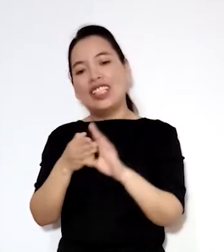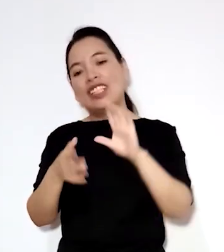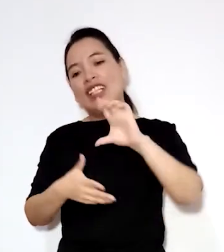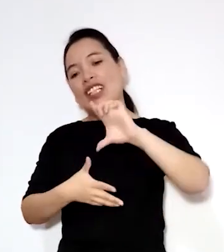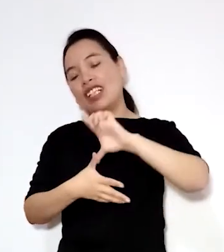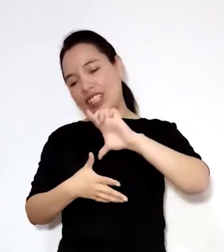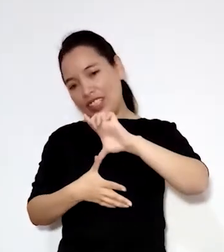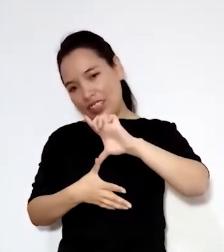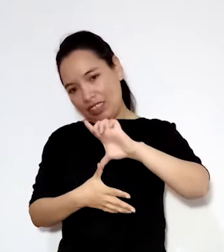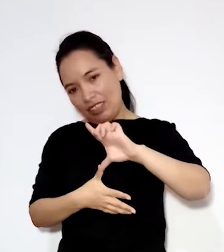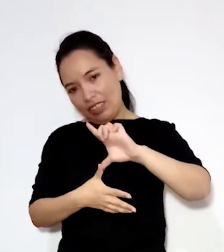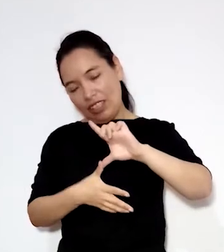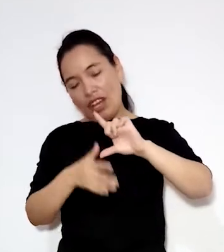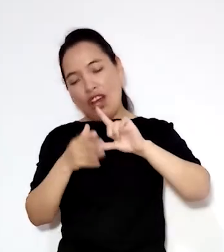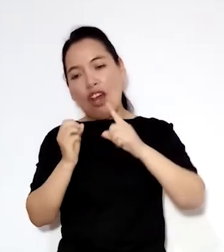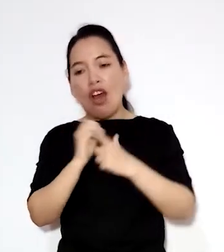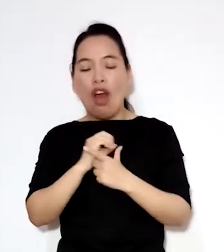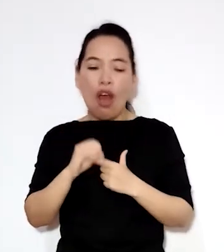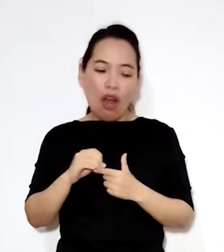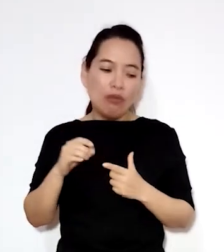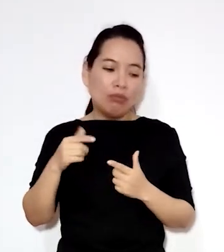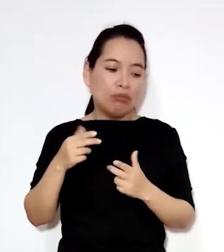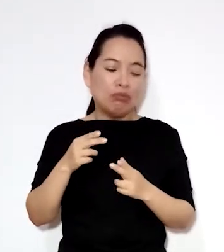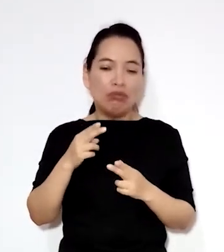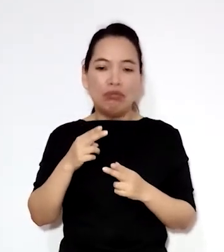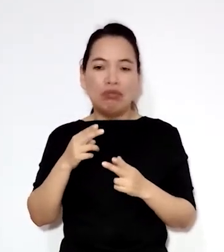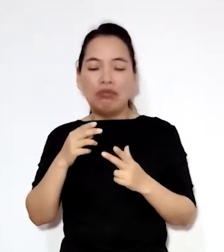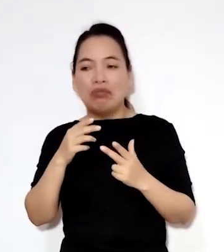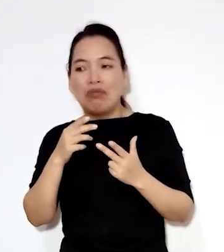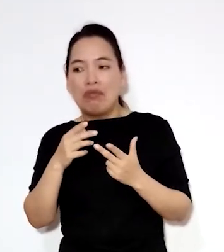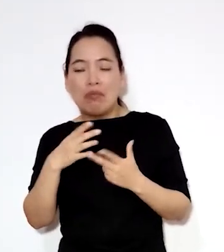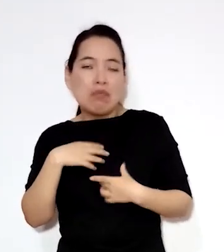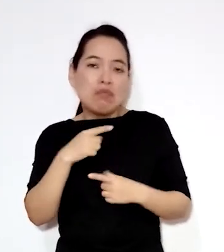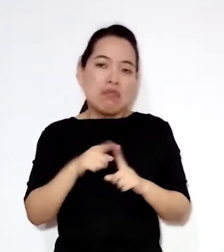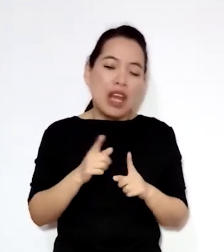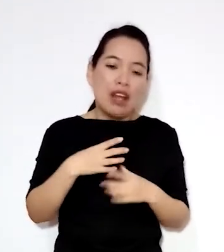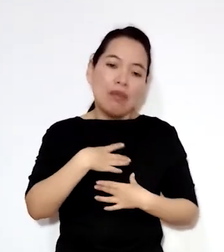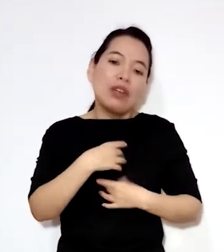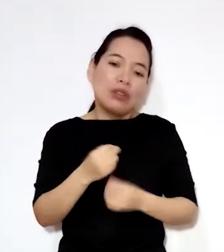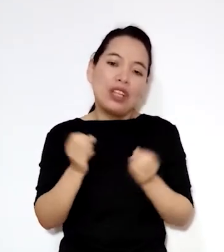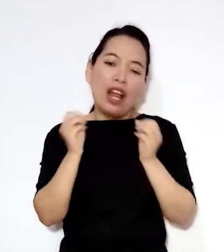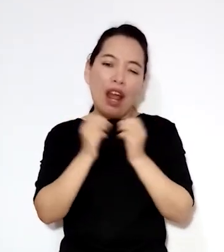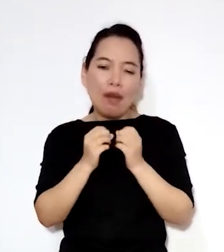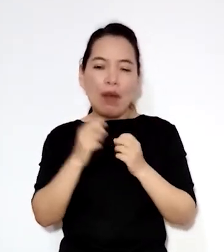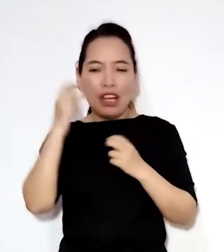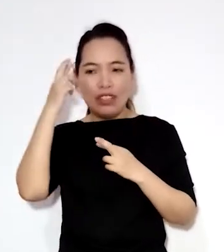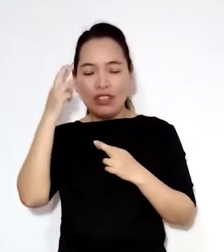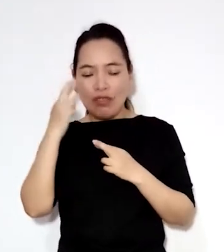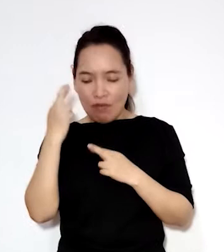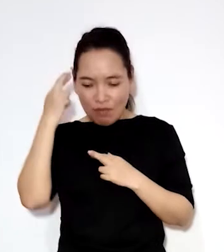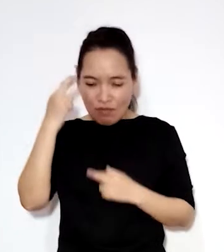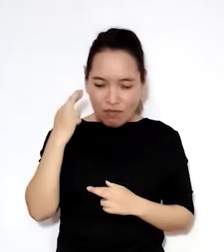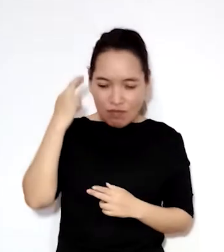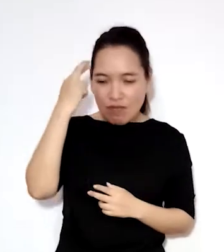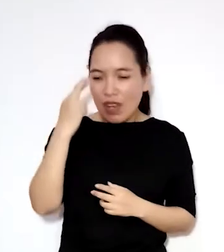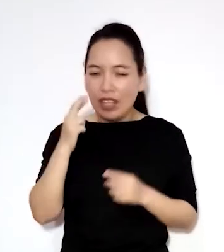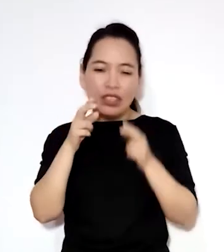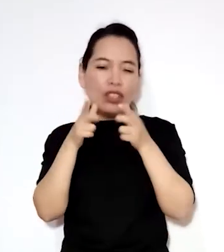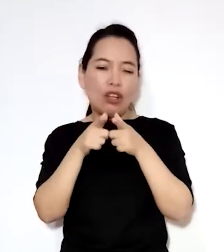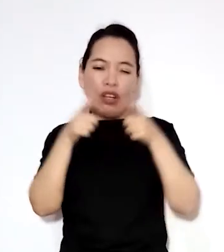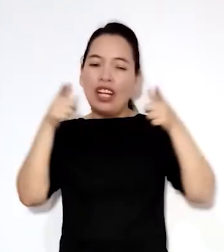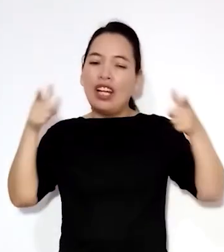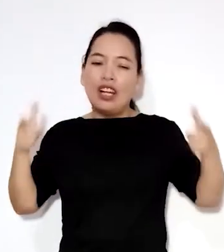extiendo un caluroso saludo, van a tener muchísima más información sobre la situación concreta